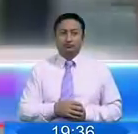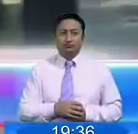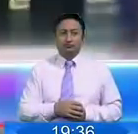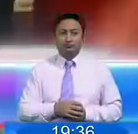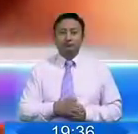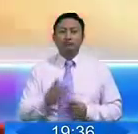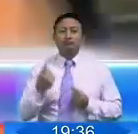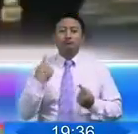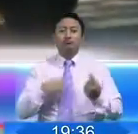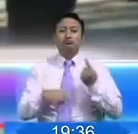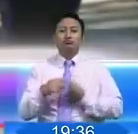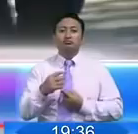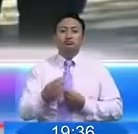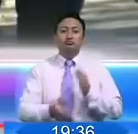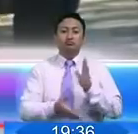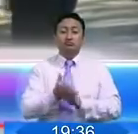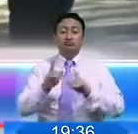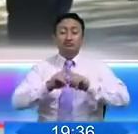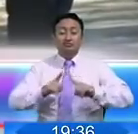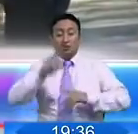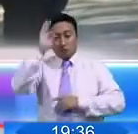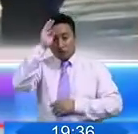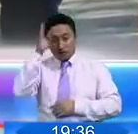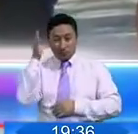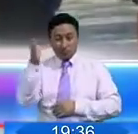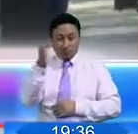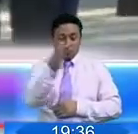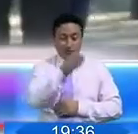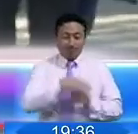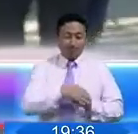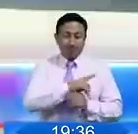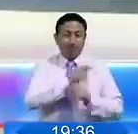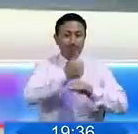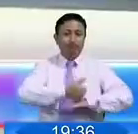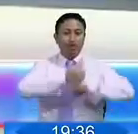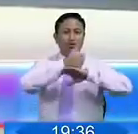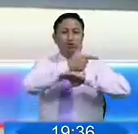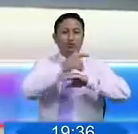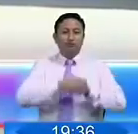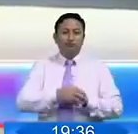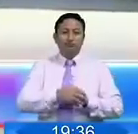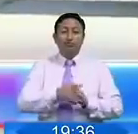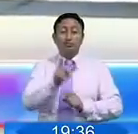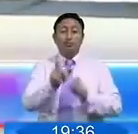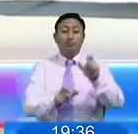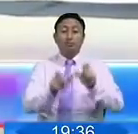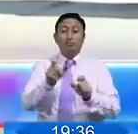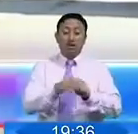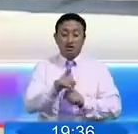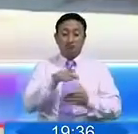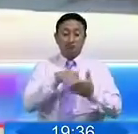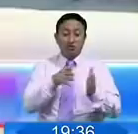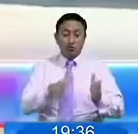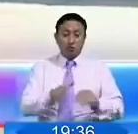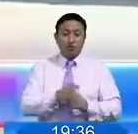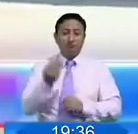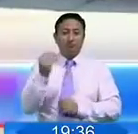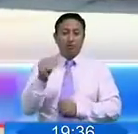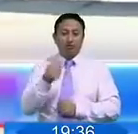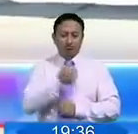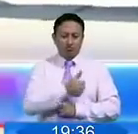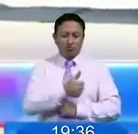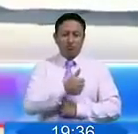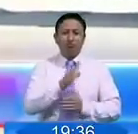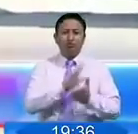Los heridos fueron trasladados a diferentes casas de salud. Según las autoridades, la mayoría de las víctimas son estudiantes adolescentes de la